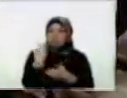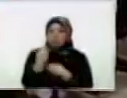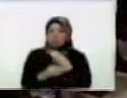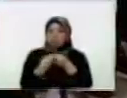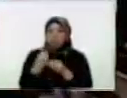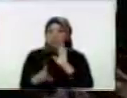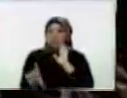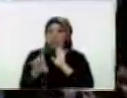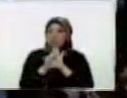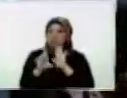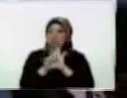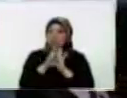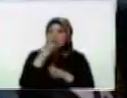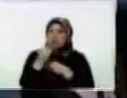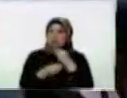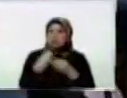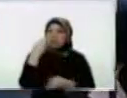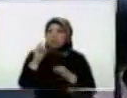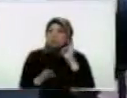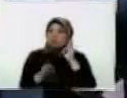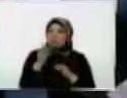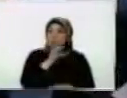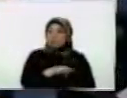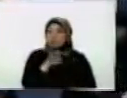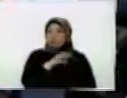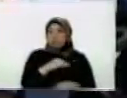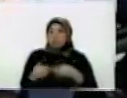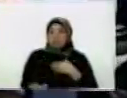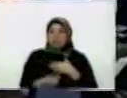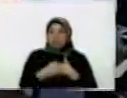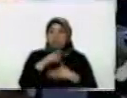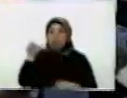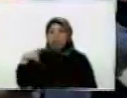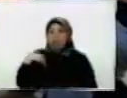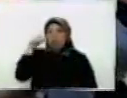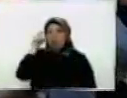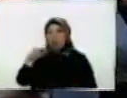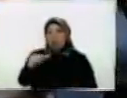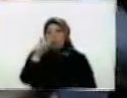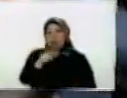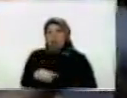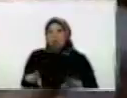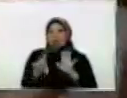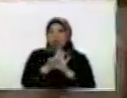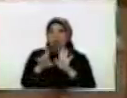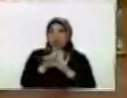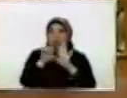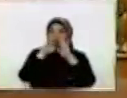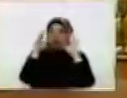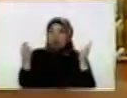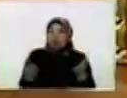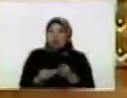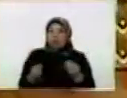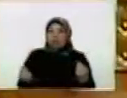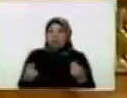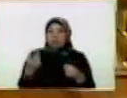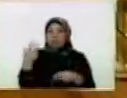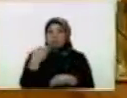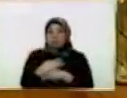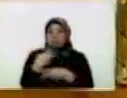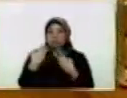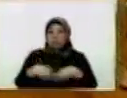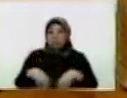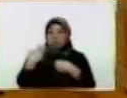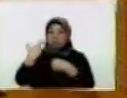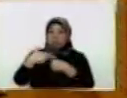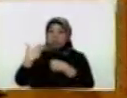leyes que hicieran justicia social para nuestro pueblo, la ley de tierra, de pesca, la de hidrocarburos, y comenzamos